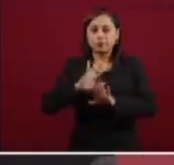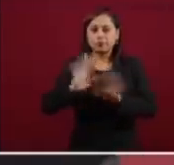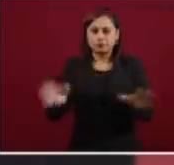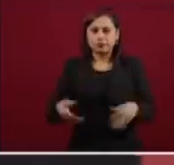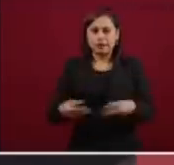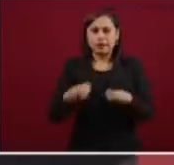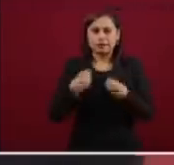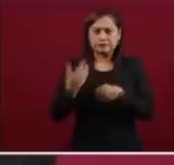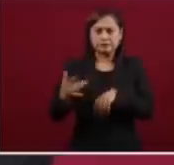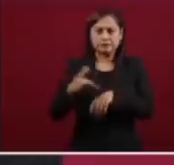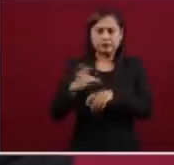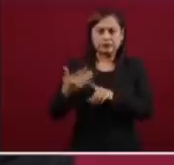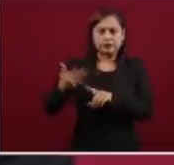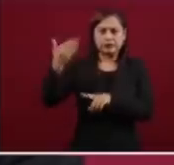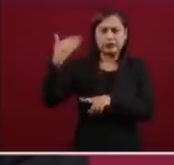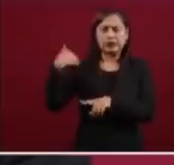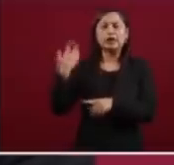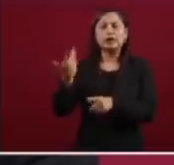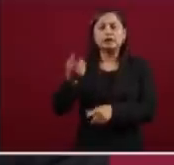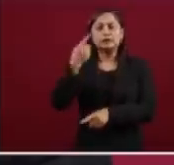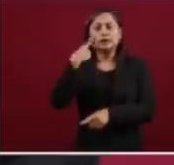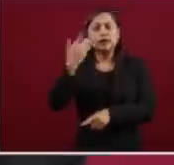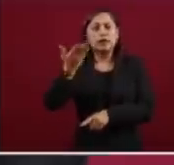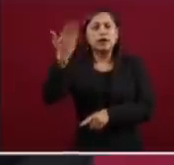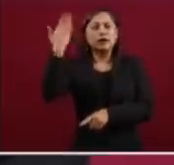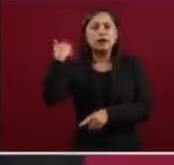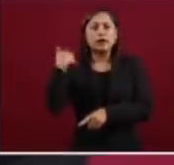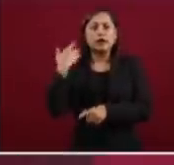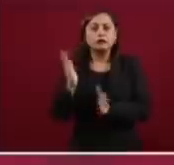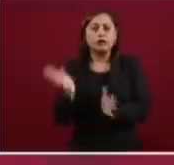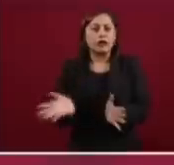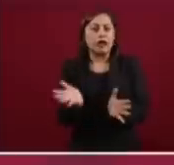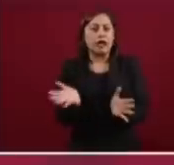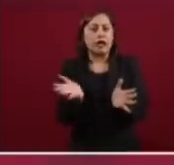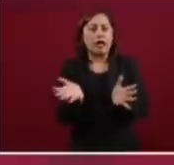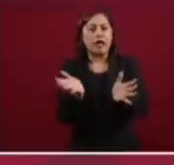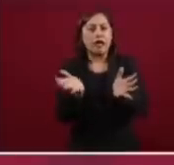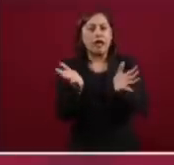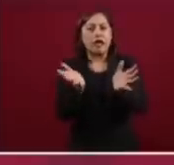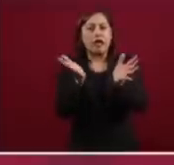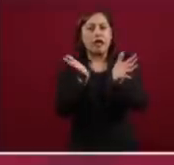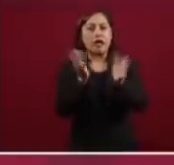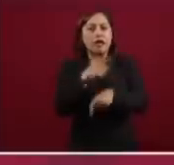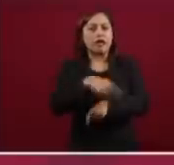que no acarreaban gente para ir a votar por candidatos